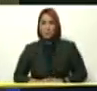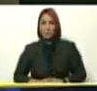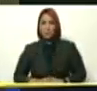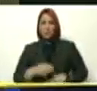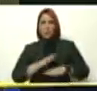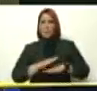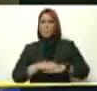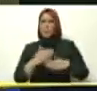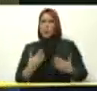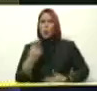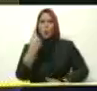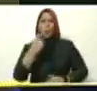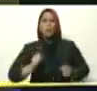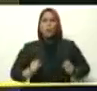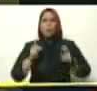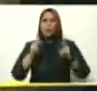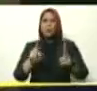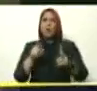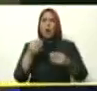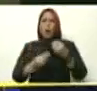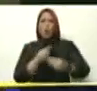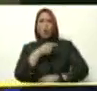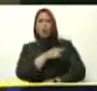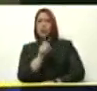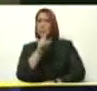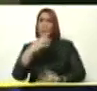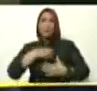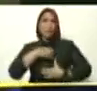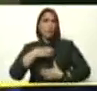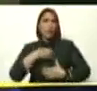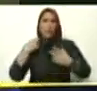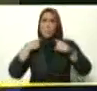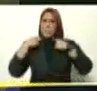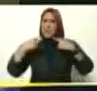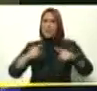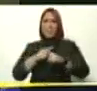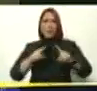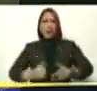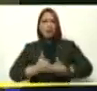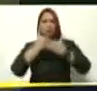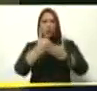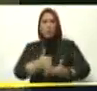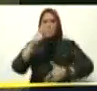porque una oportunidad como esa no se puede perder para ayudar a la gente.